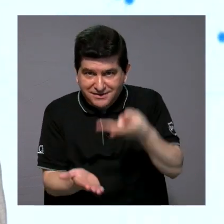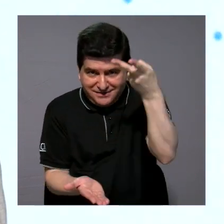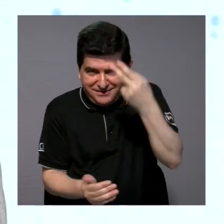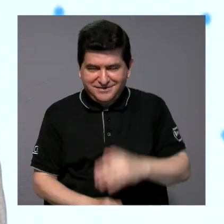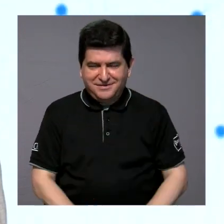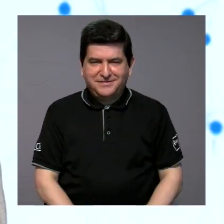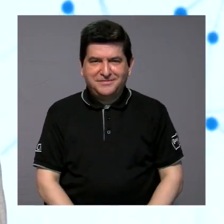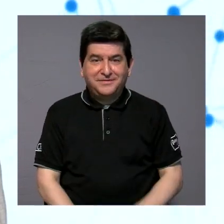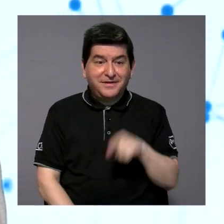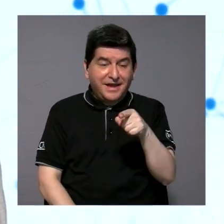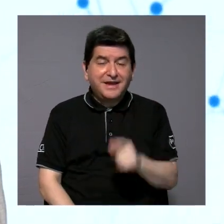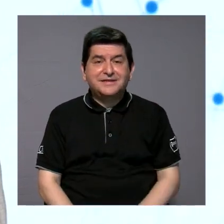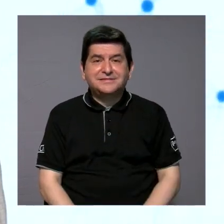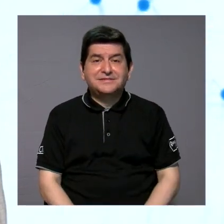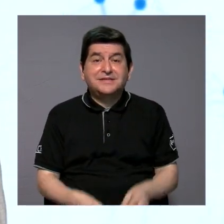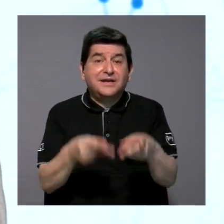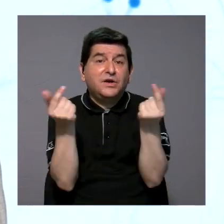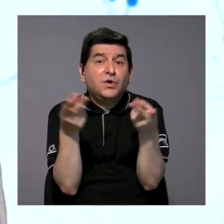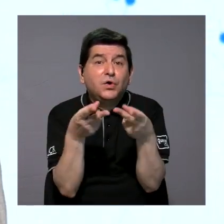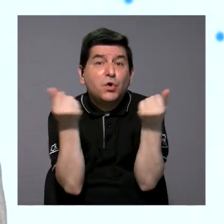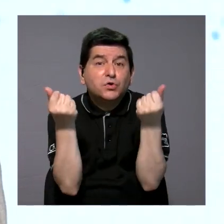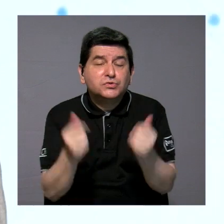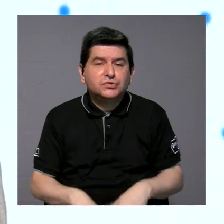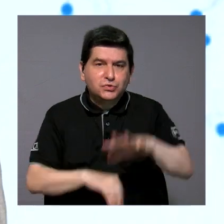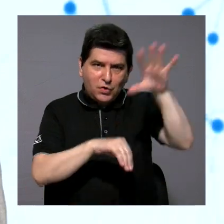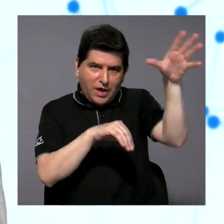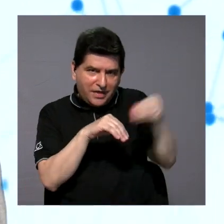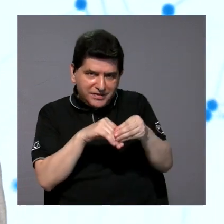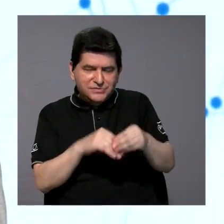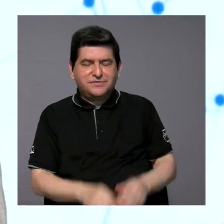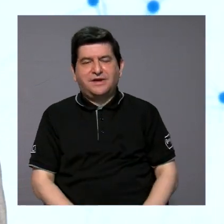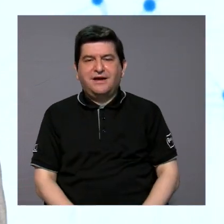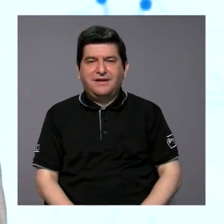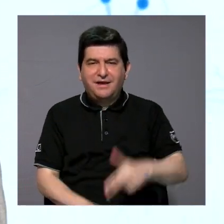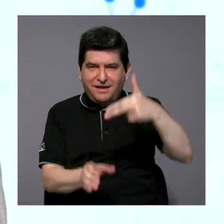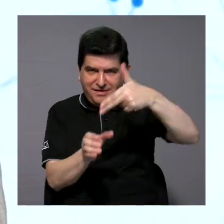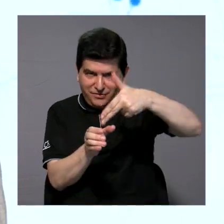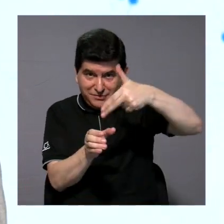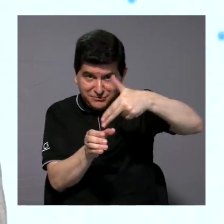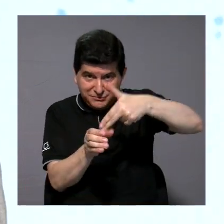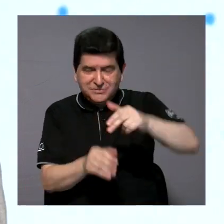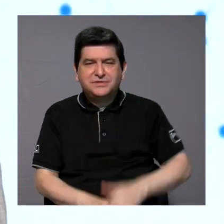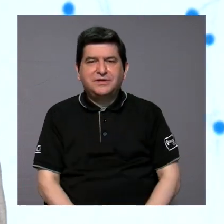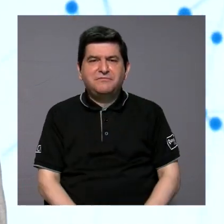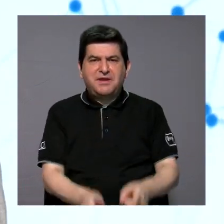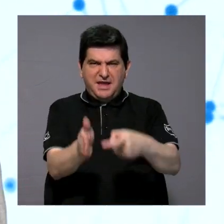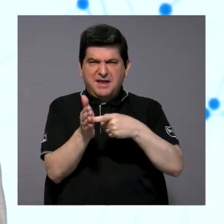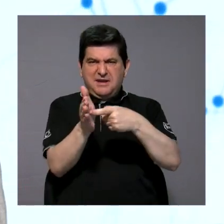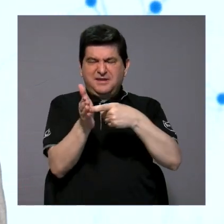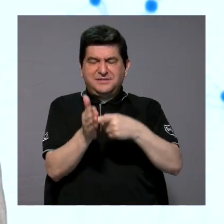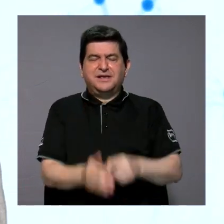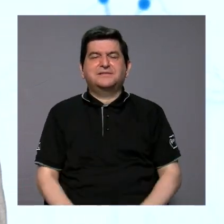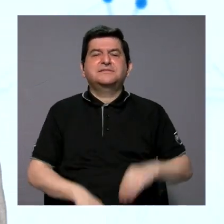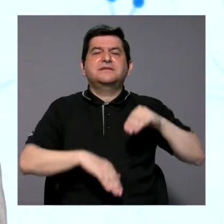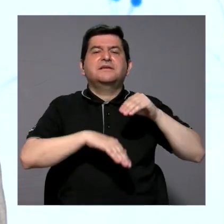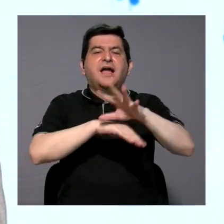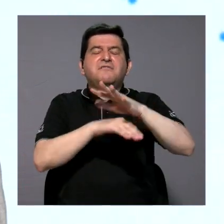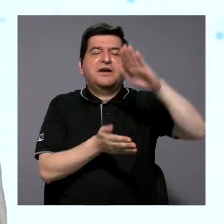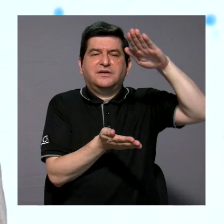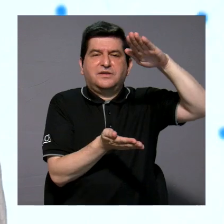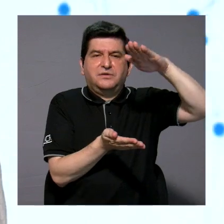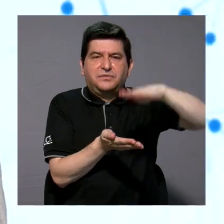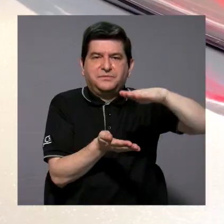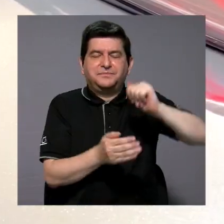Entonces, ese costo extra en combustible, en la demanda va a tener un efecto de